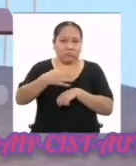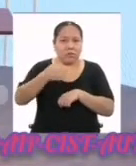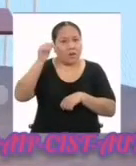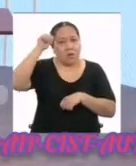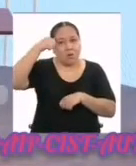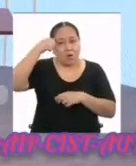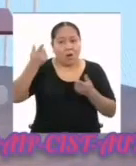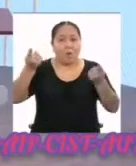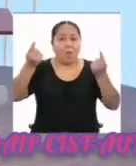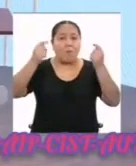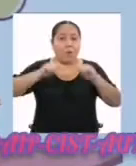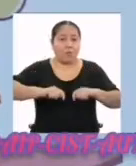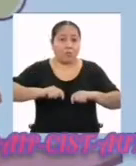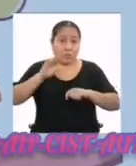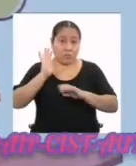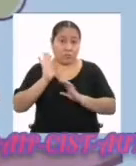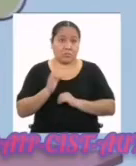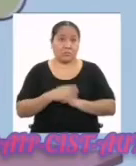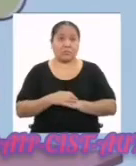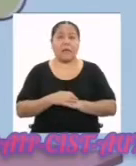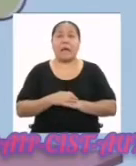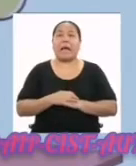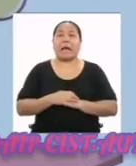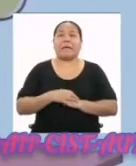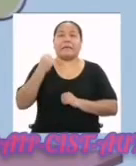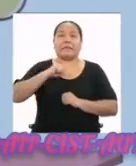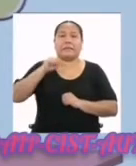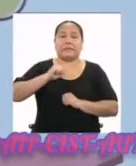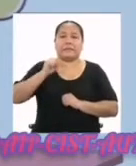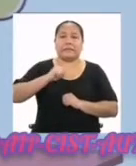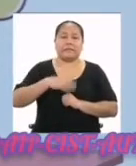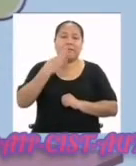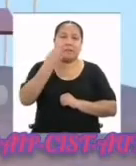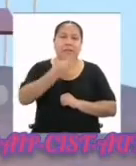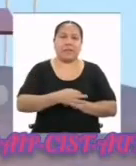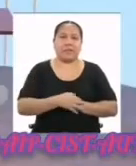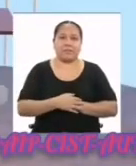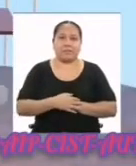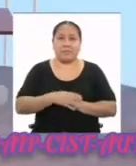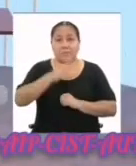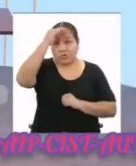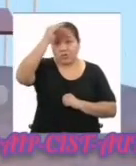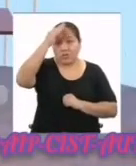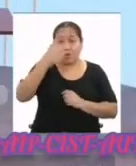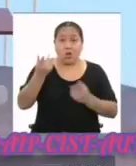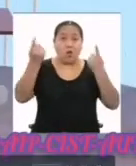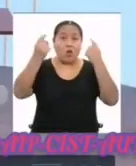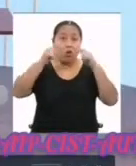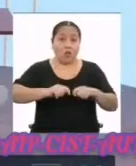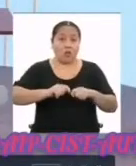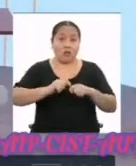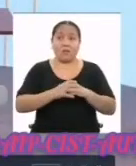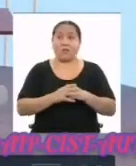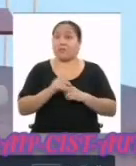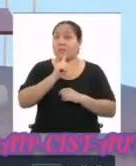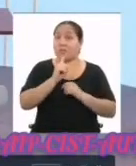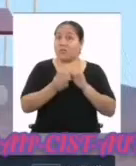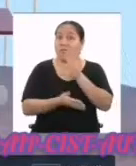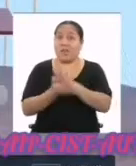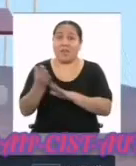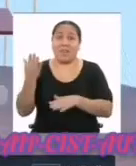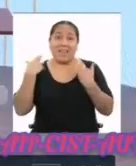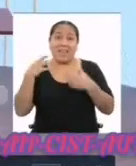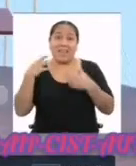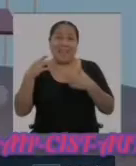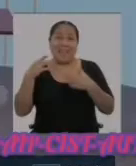debemos ir a una pausa comercial. ¡Uy, es cierto! Chicas y chicos, nos vamos a un corte comercial, pero no se muevan que